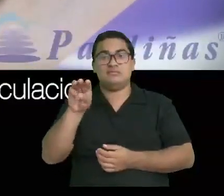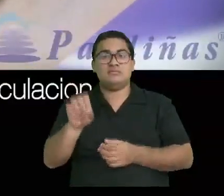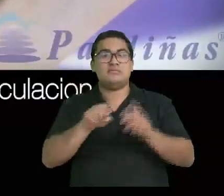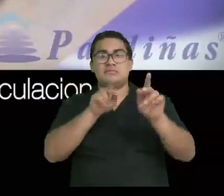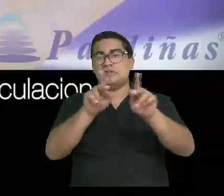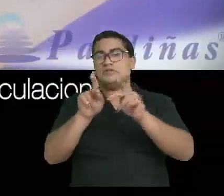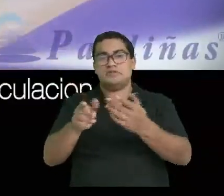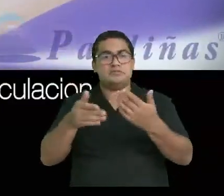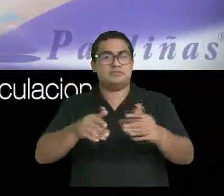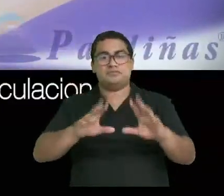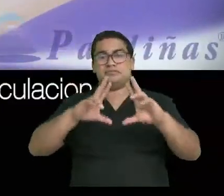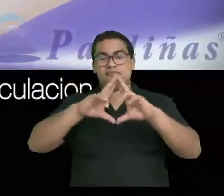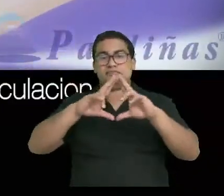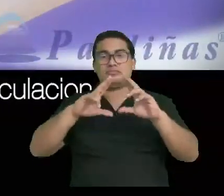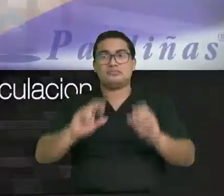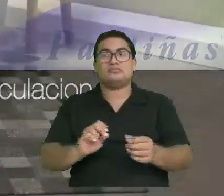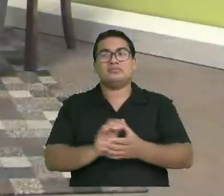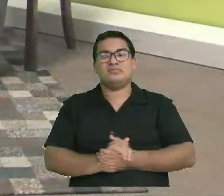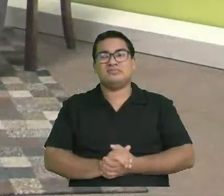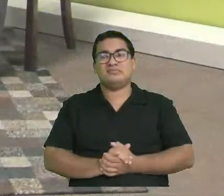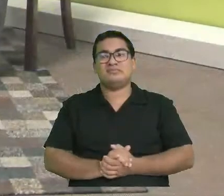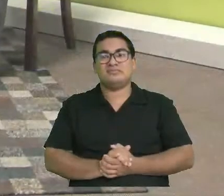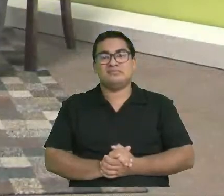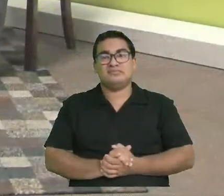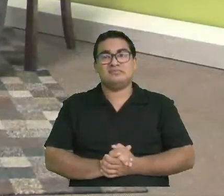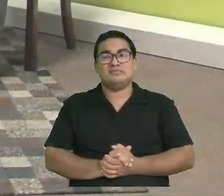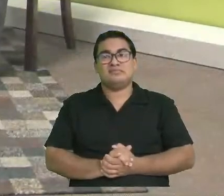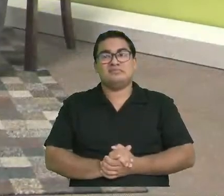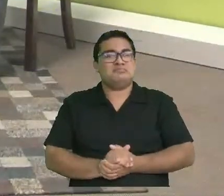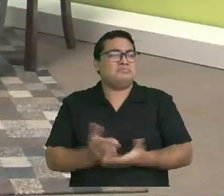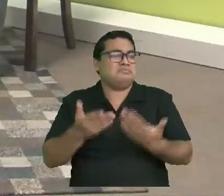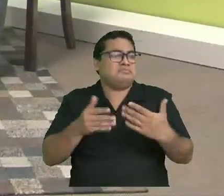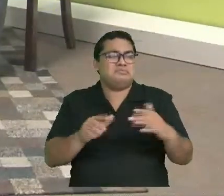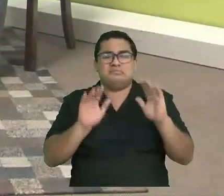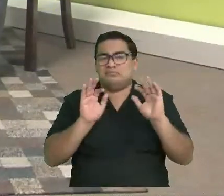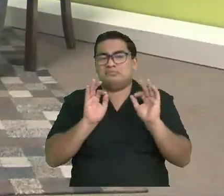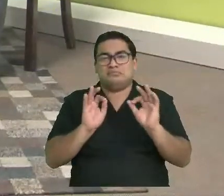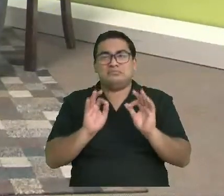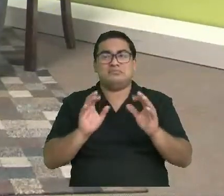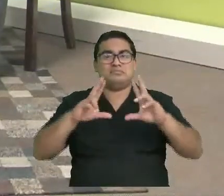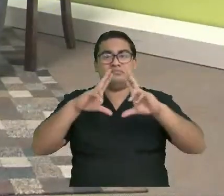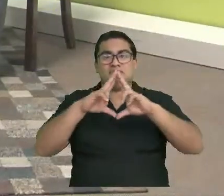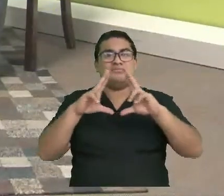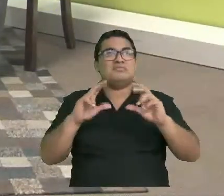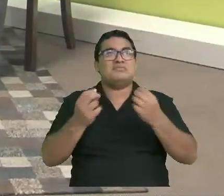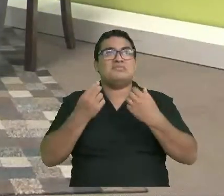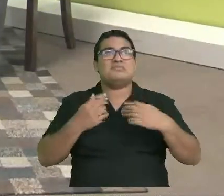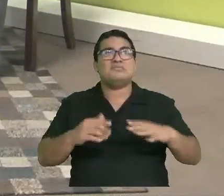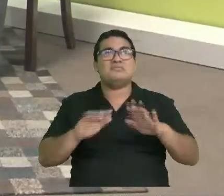que se la hubiéramos hecho desde el inicio, pero es muy frecuente. Sí, de hecho sí, es bastante frecuente.